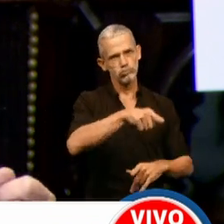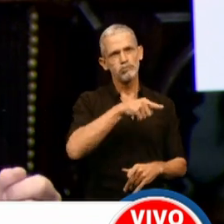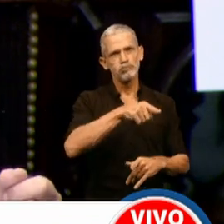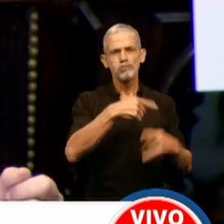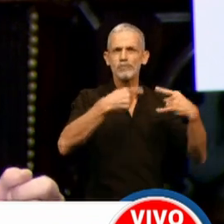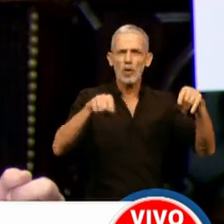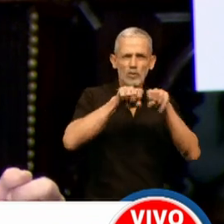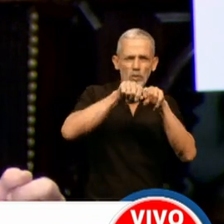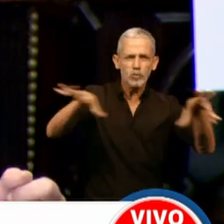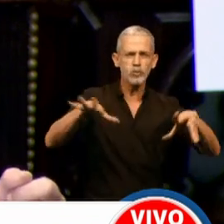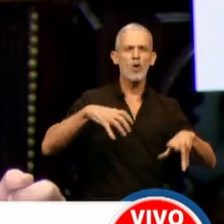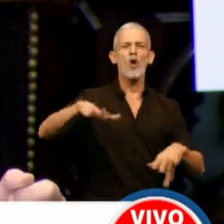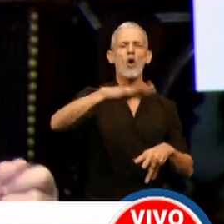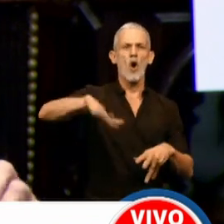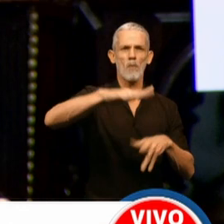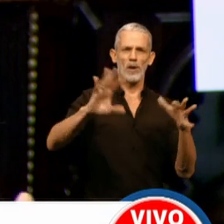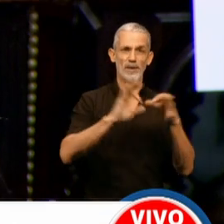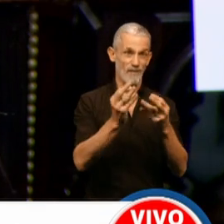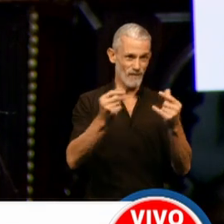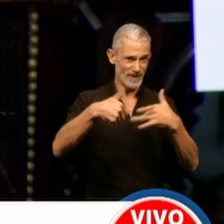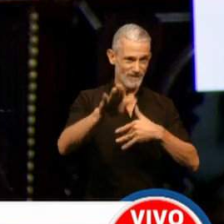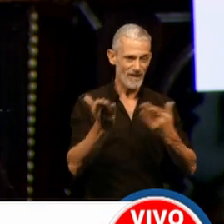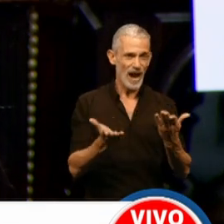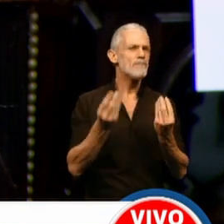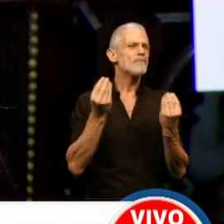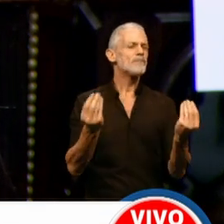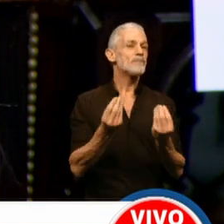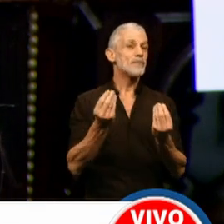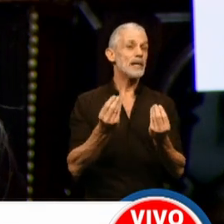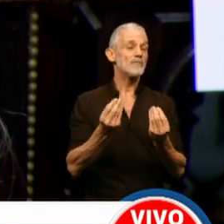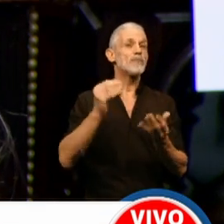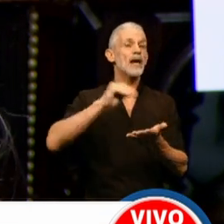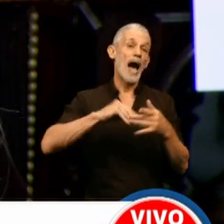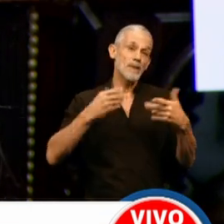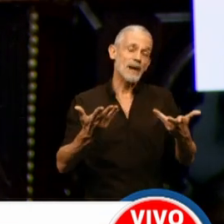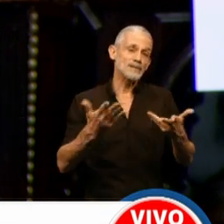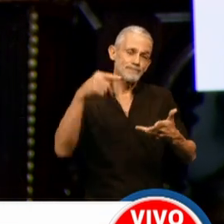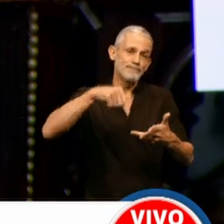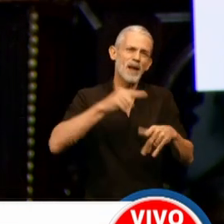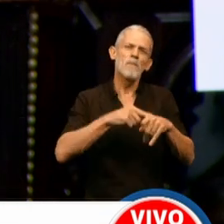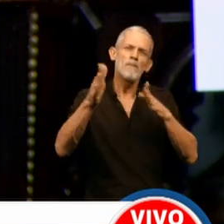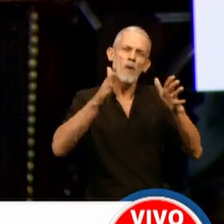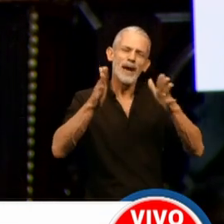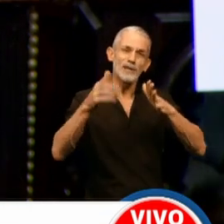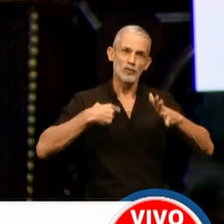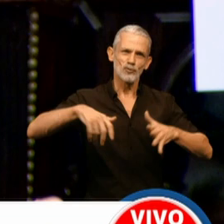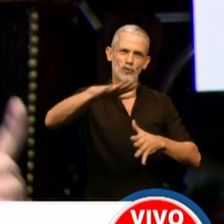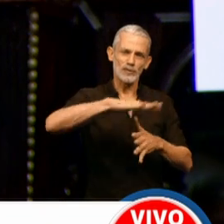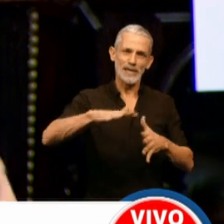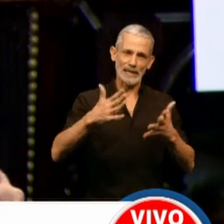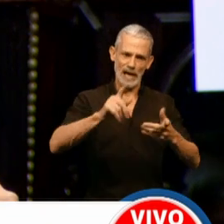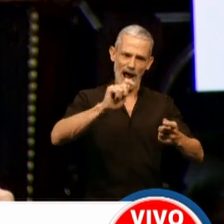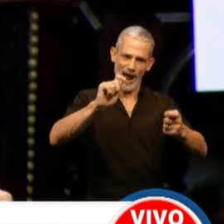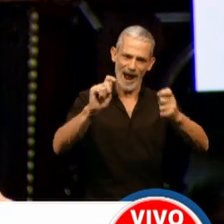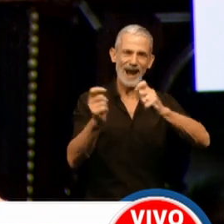aquello que nos constituye como comunidad y termino con esto presidente además porque en este momento de la sociedad en que ha